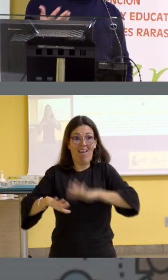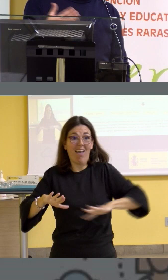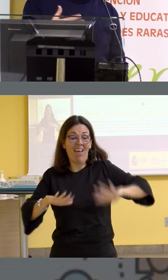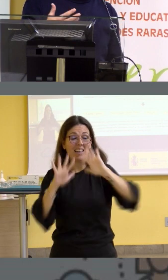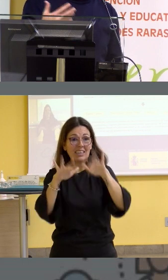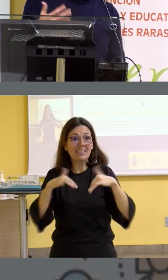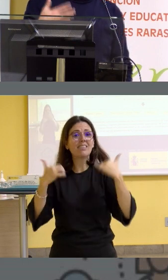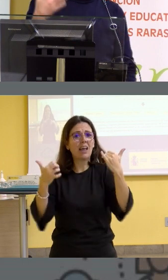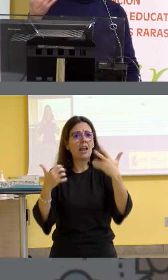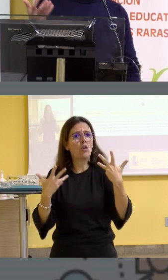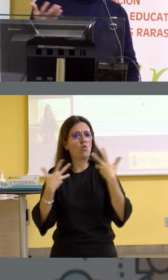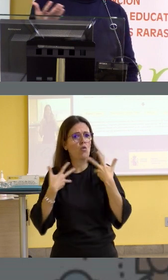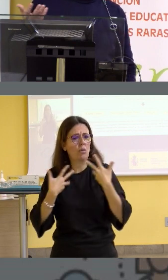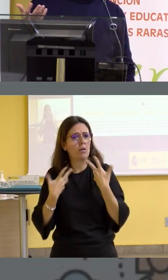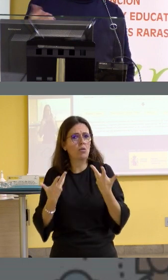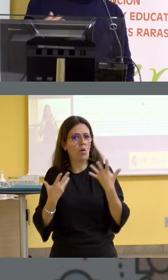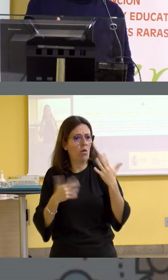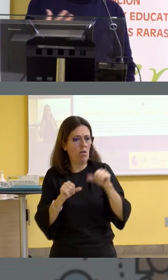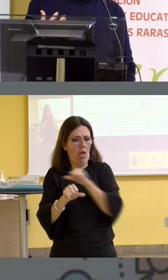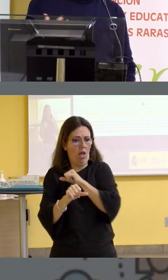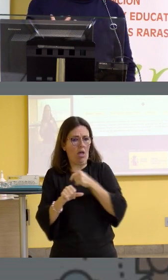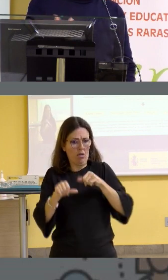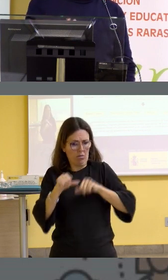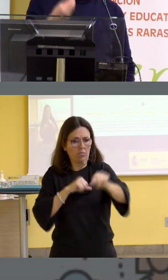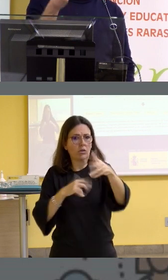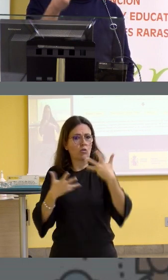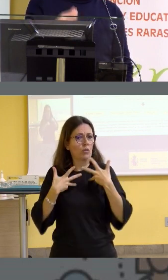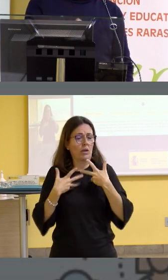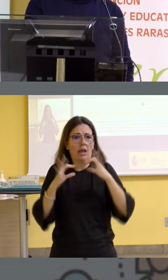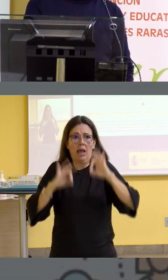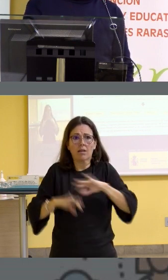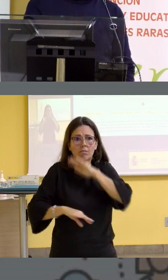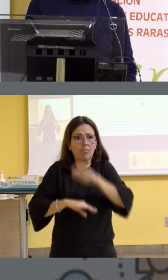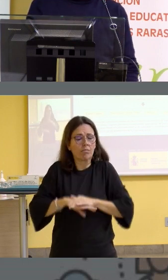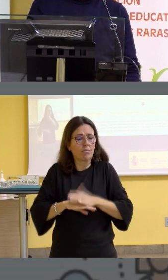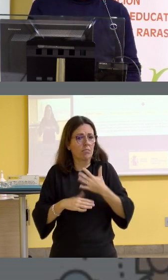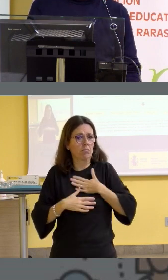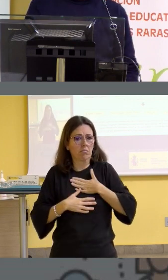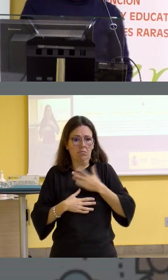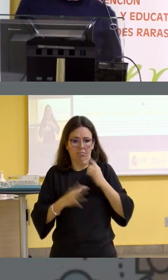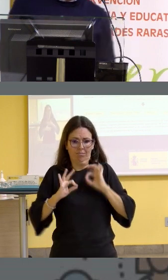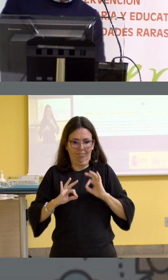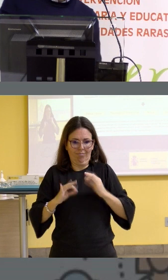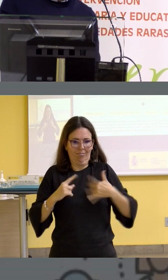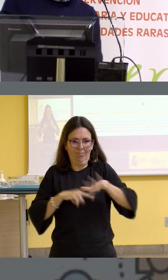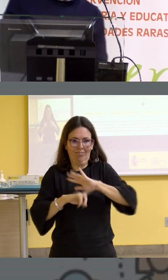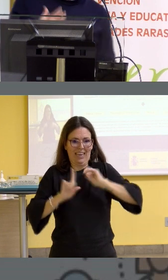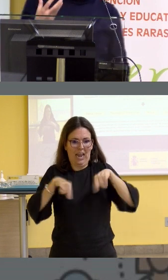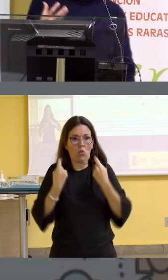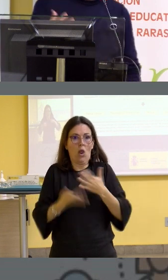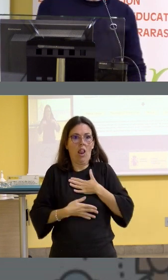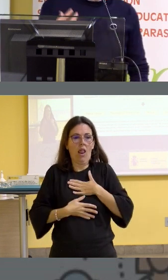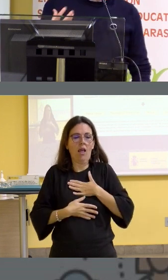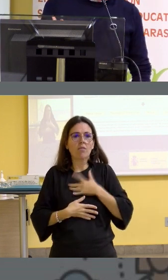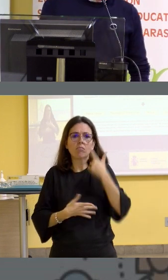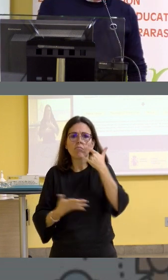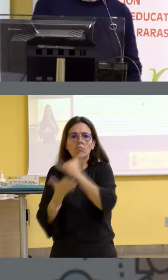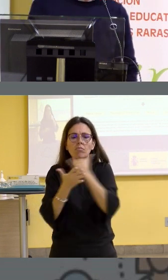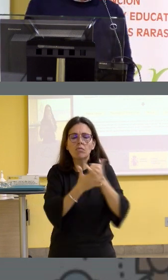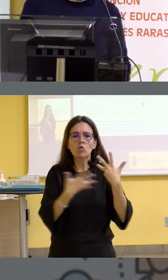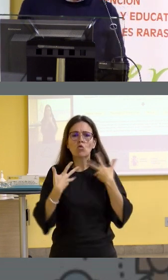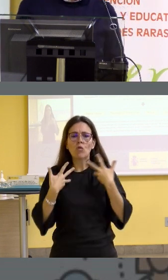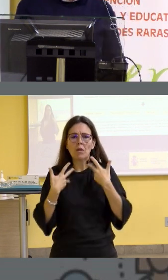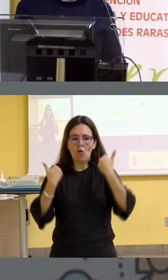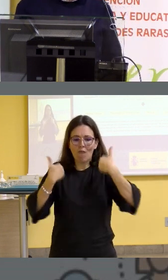sala hemos sufrido y vamos a sufrir. Y esa es una condición propia de nuestra naturaleza. Experimentaremos formas de